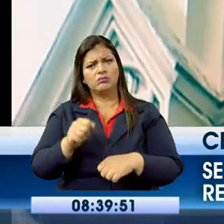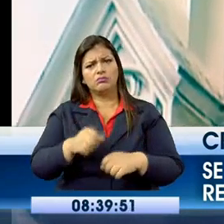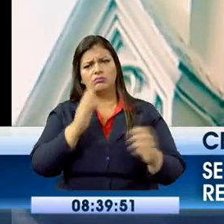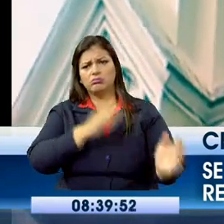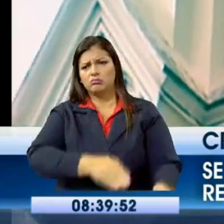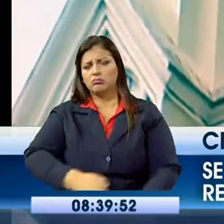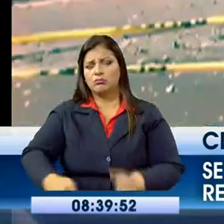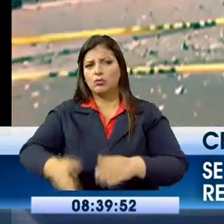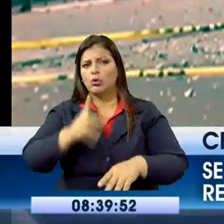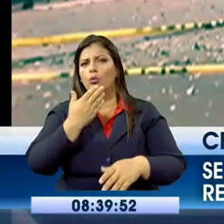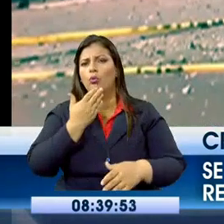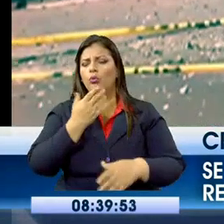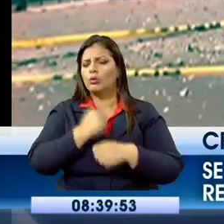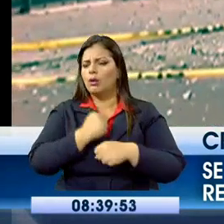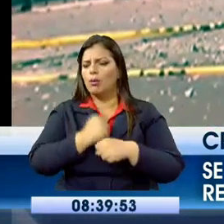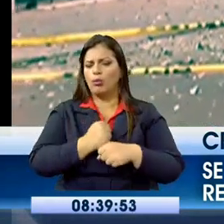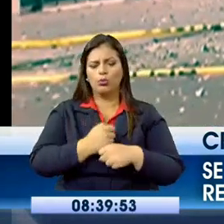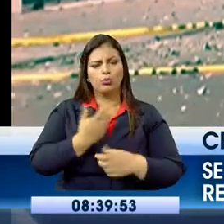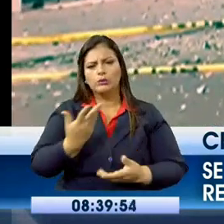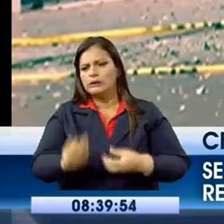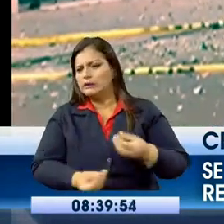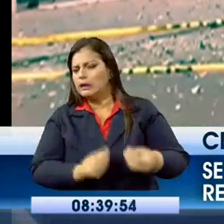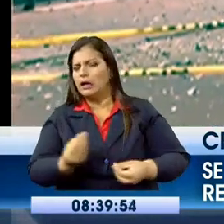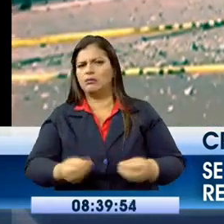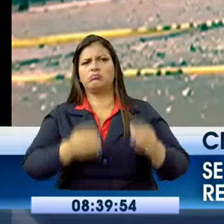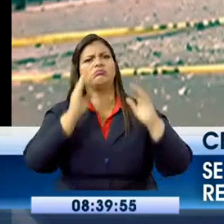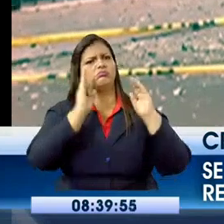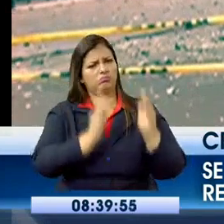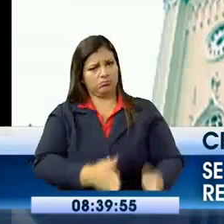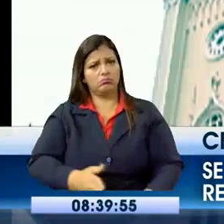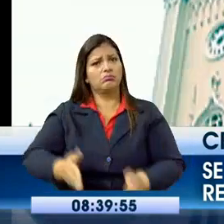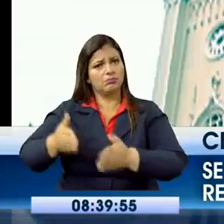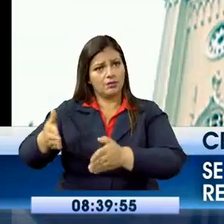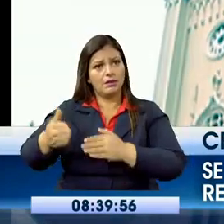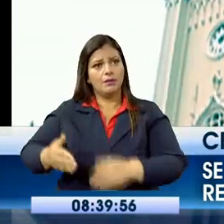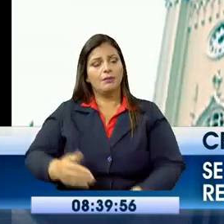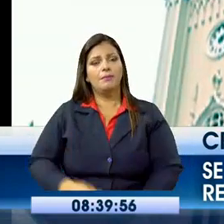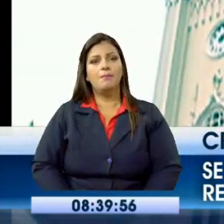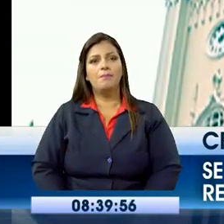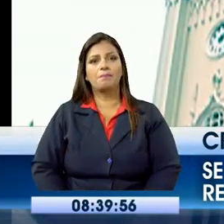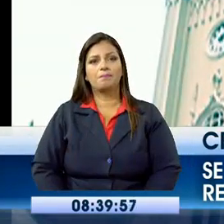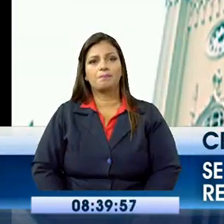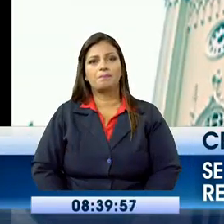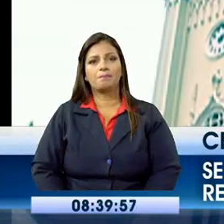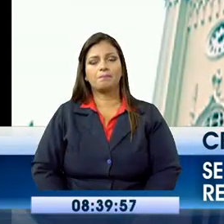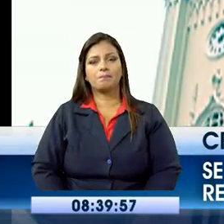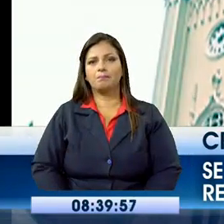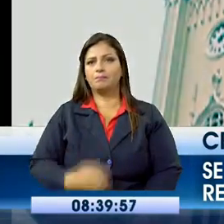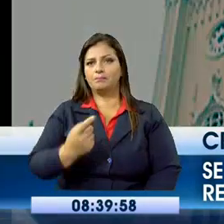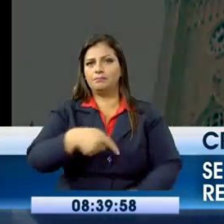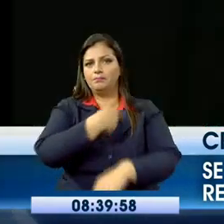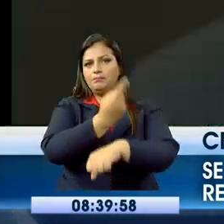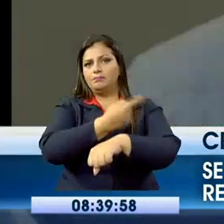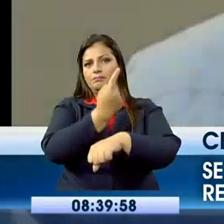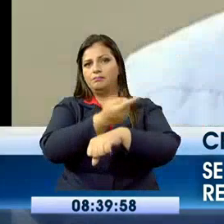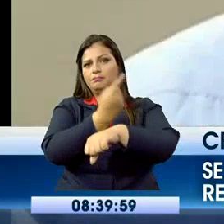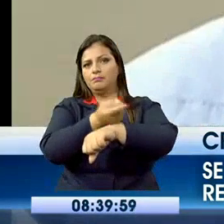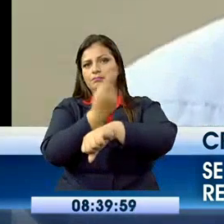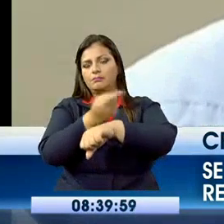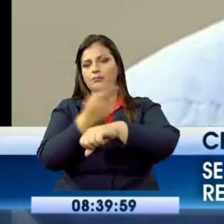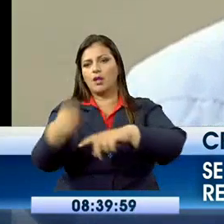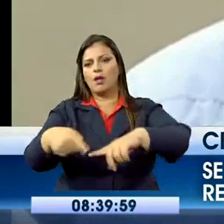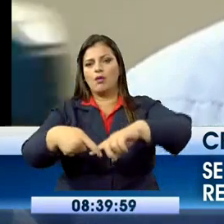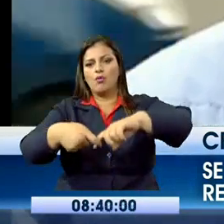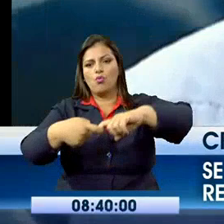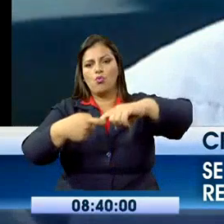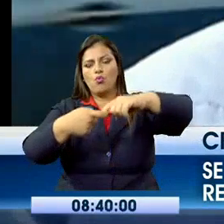ha programado, pero hay cosas que por los años que tiene la construcción no se ha podido prever de una manera más